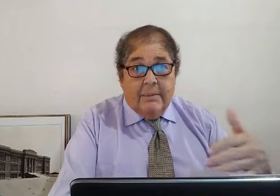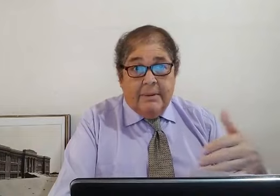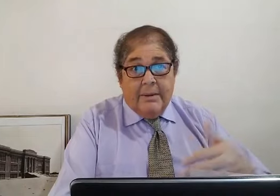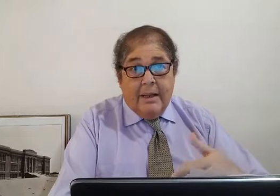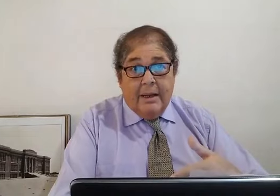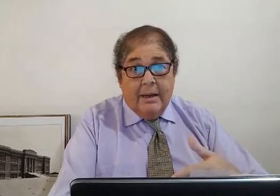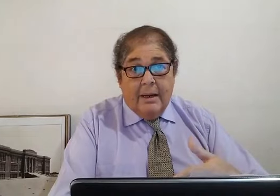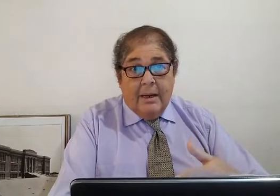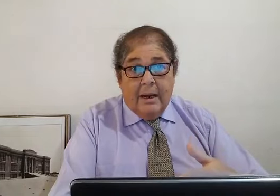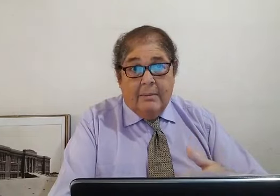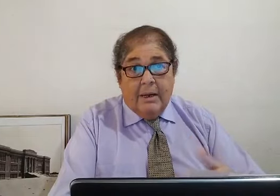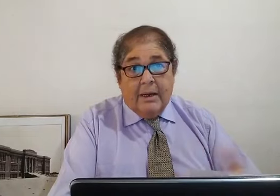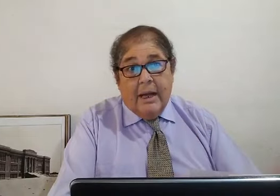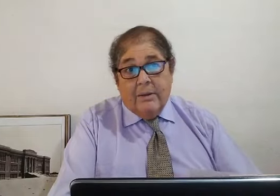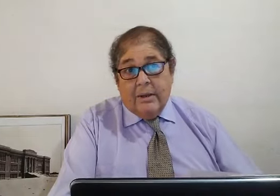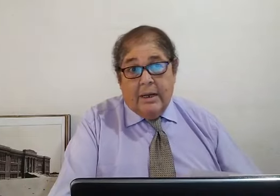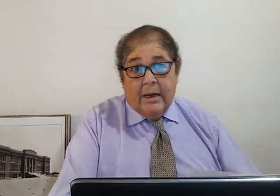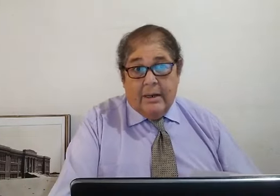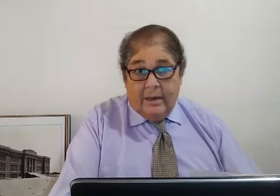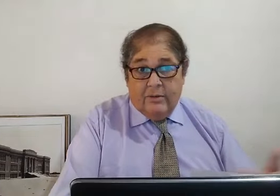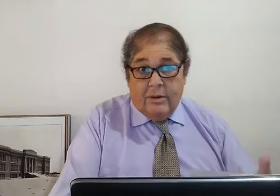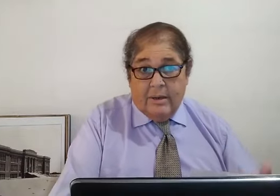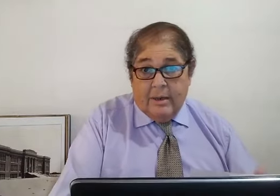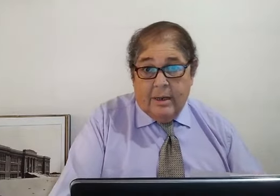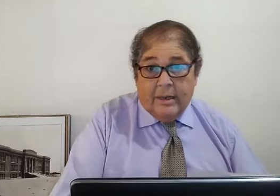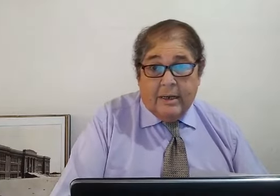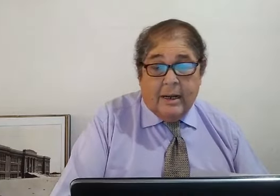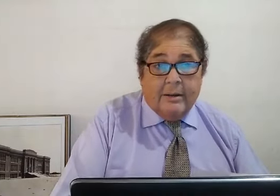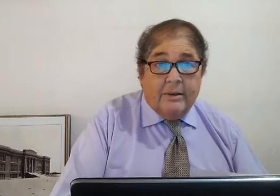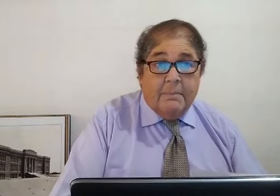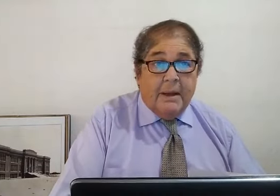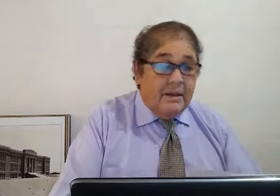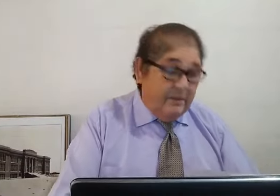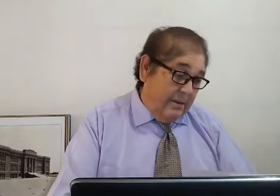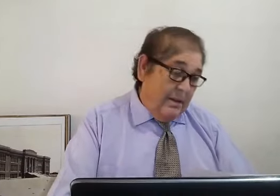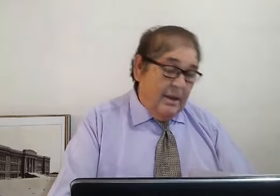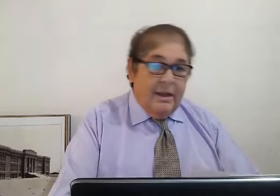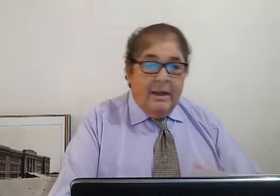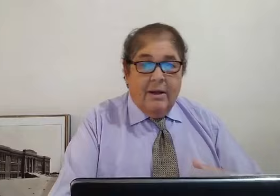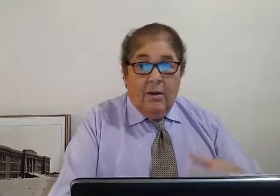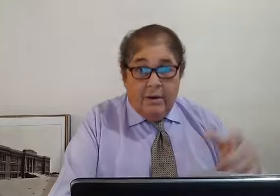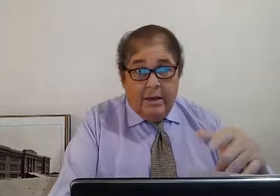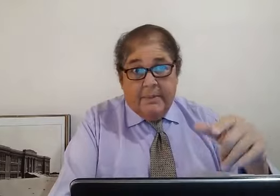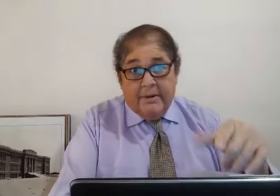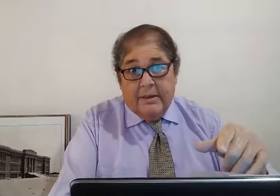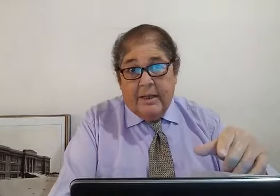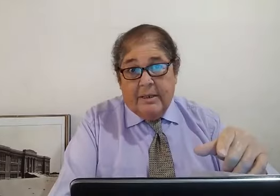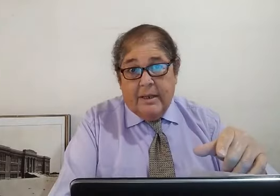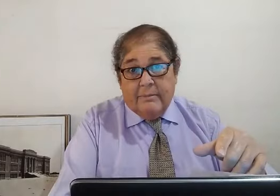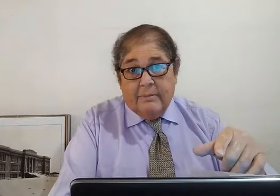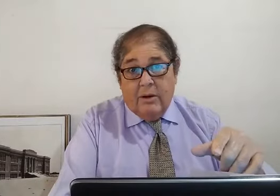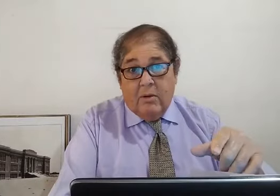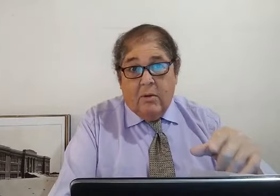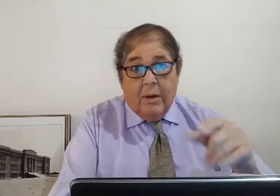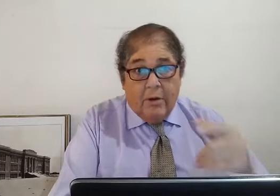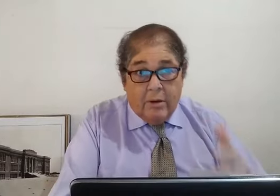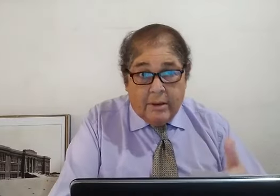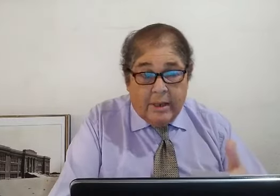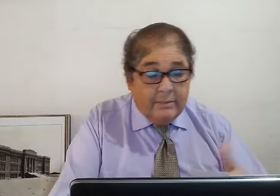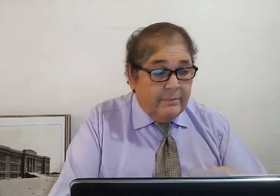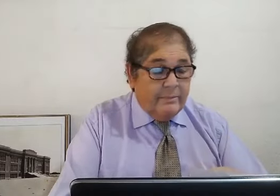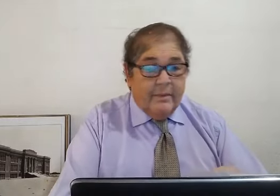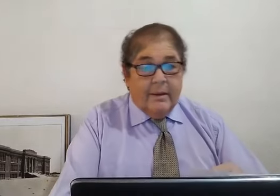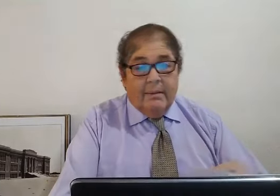iniciativa privada el mercado de la generación eléctrica en este país. Hoy el presidente lo